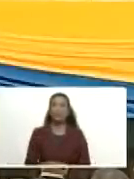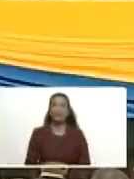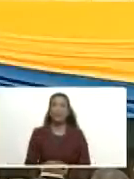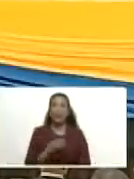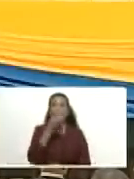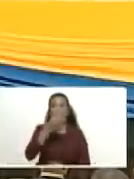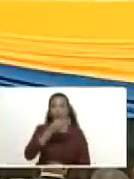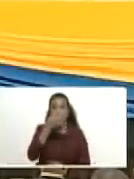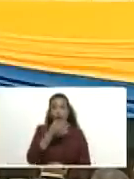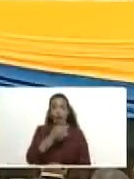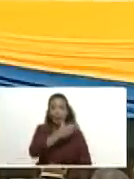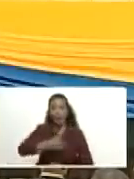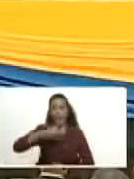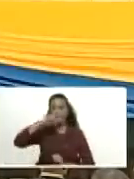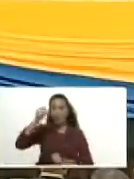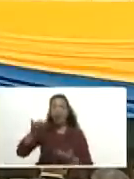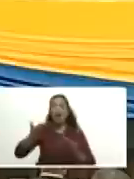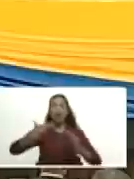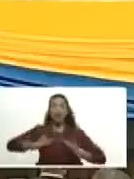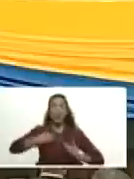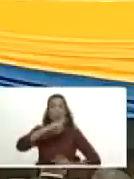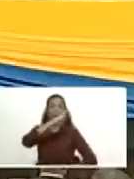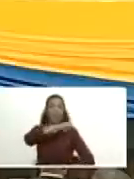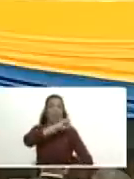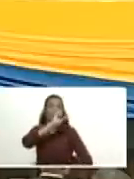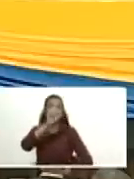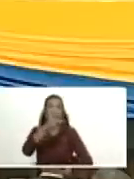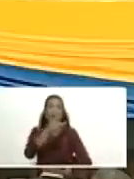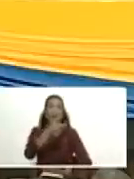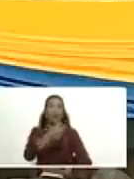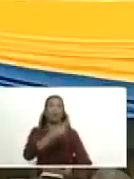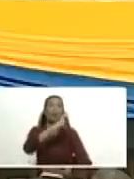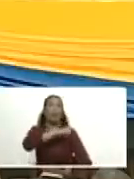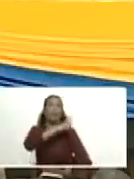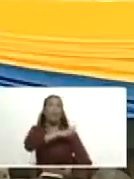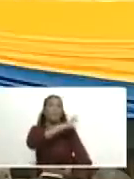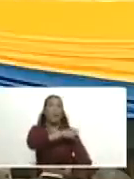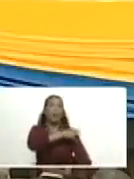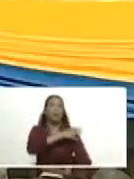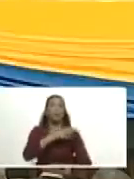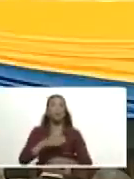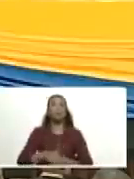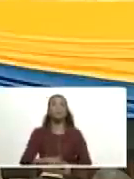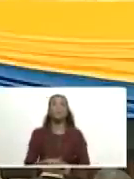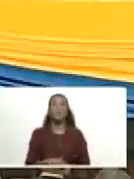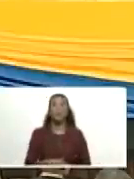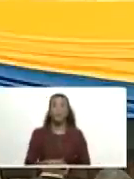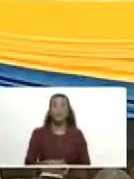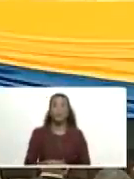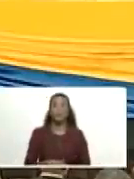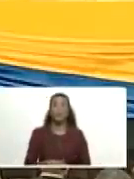mi comandante jefe. Permiso para recibir la jerarquía de sargento mayor tercera de la Fuerza Armada Nacional Bolivariana.